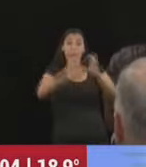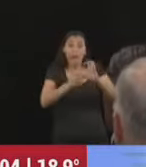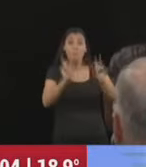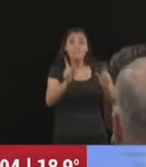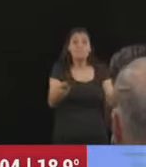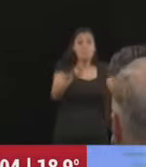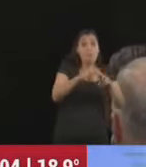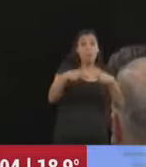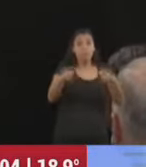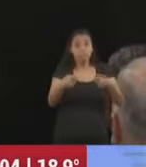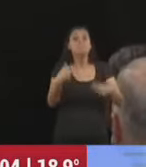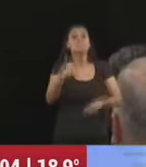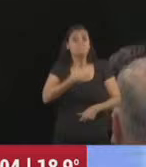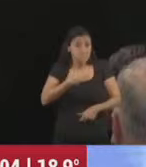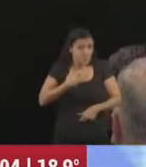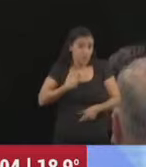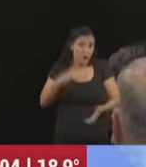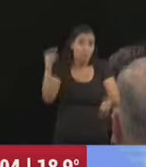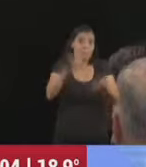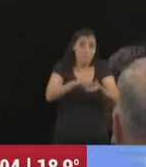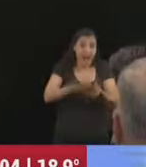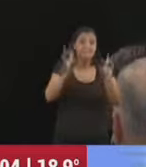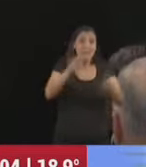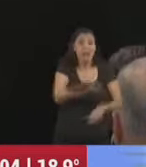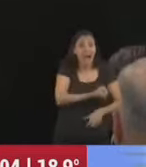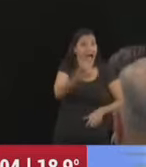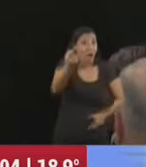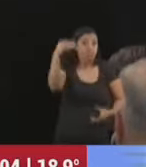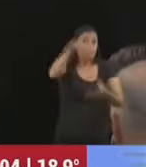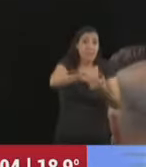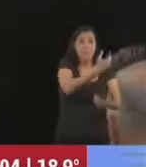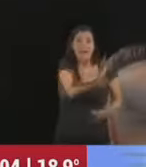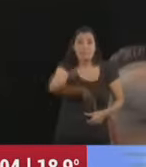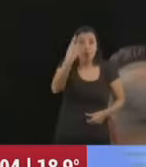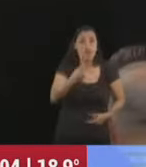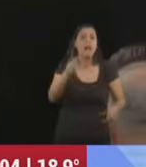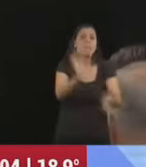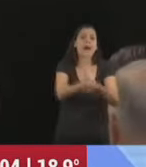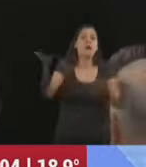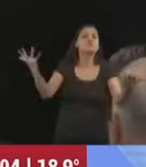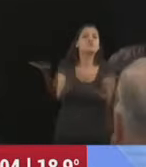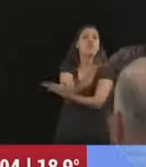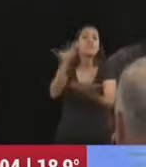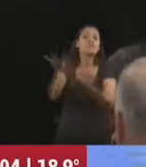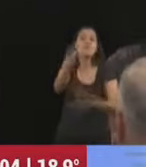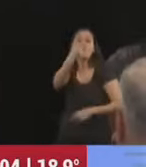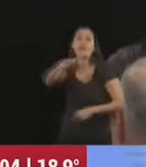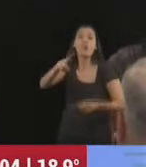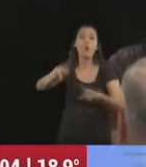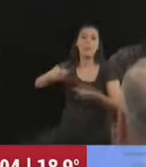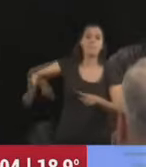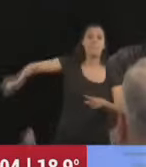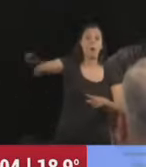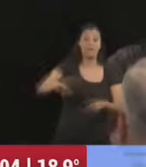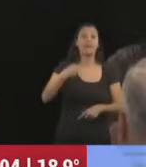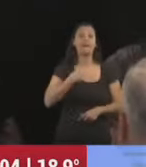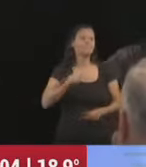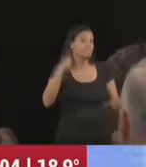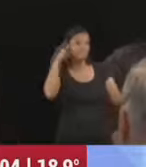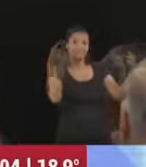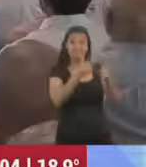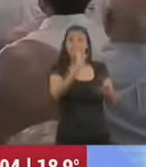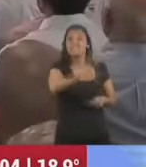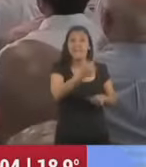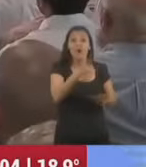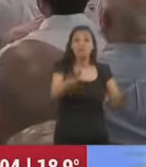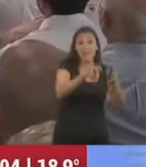con tanta ansiedad respecto de una eventual baja de retenciones, que es algo que el presidente había dicho en una última reunión del campo aquí en